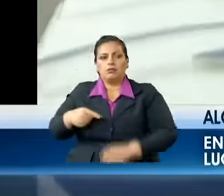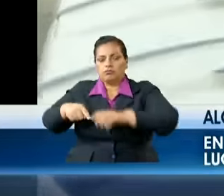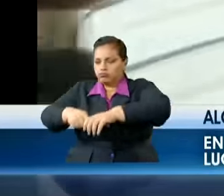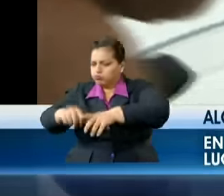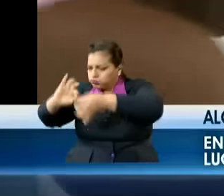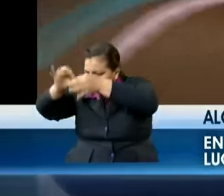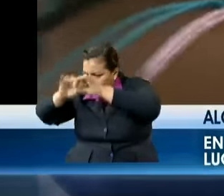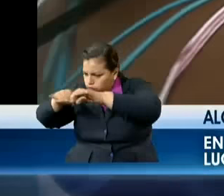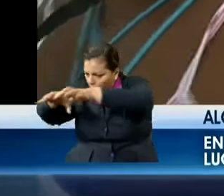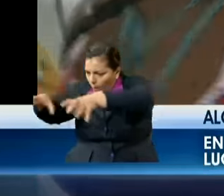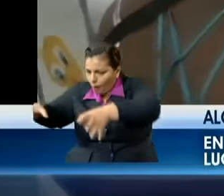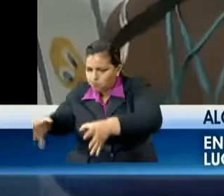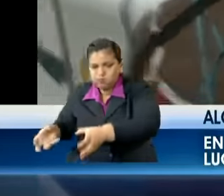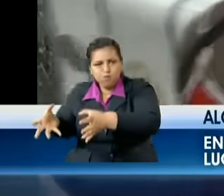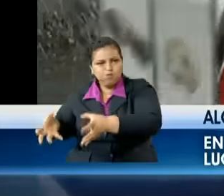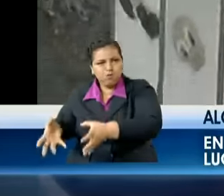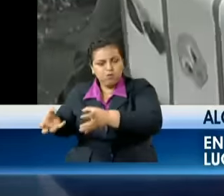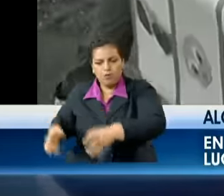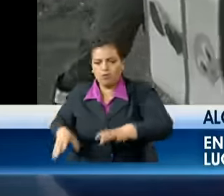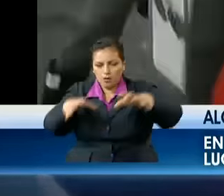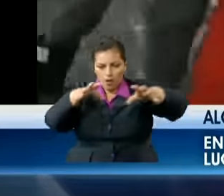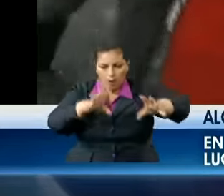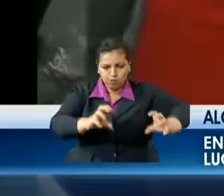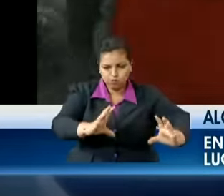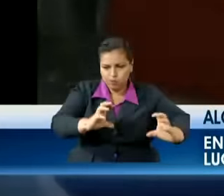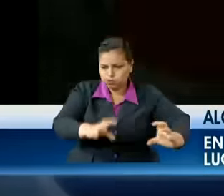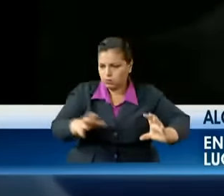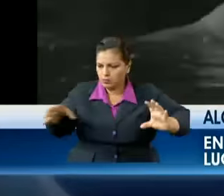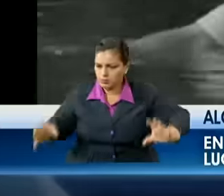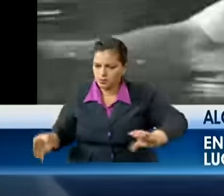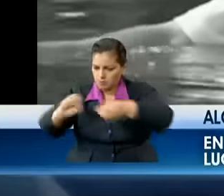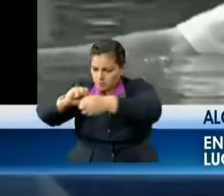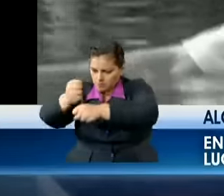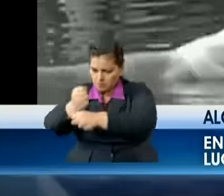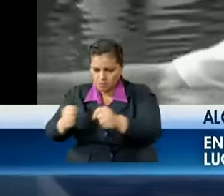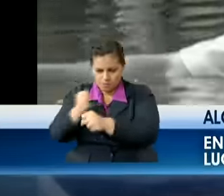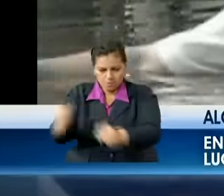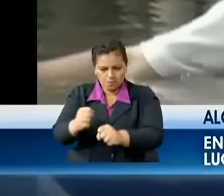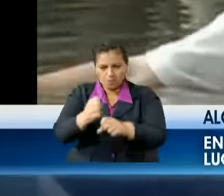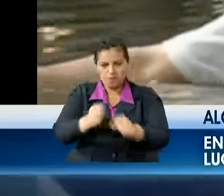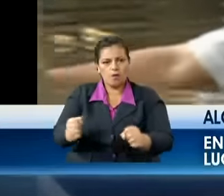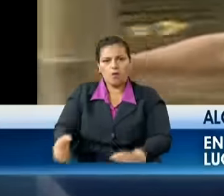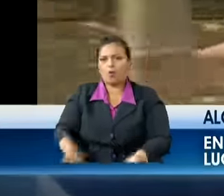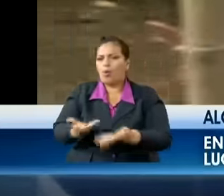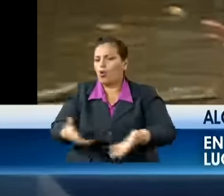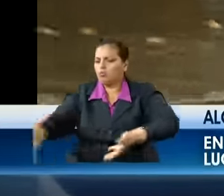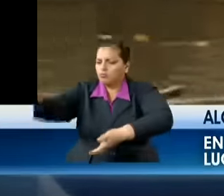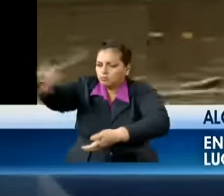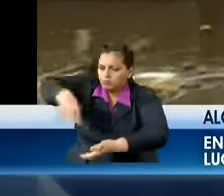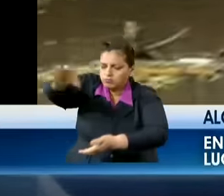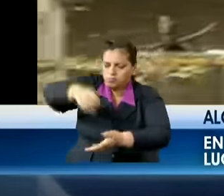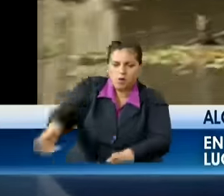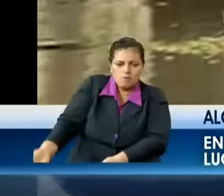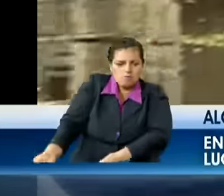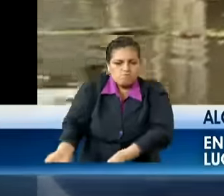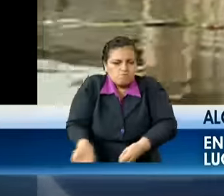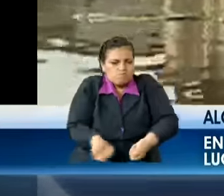compramos el tubo para andar aquí, ahí nos sirvió para sacar las cosas. Como podemos apreciar, la mayoría de viviendas en este